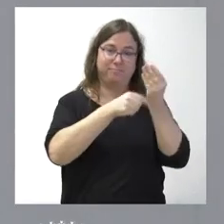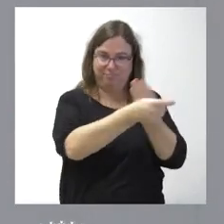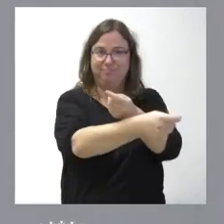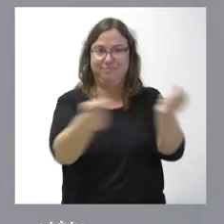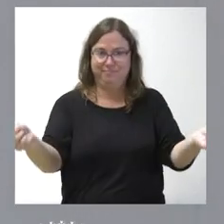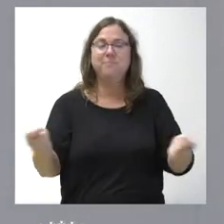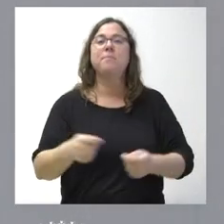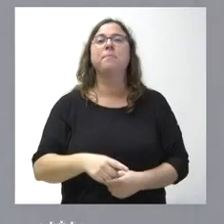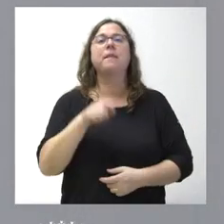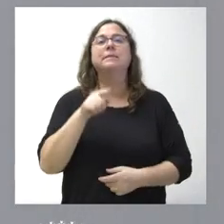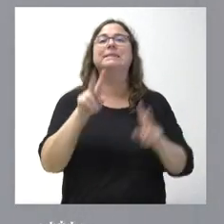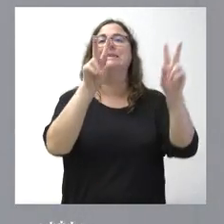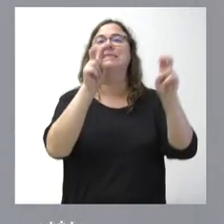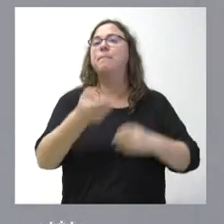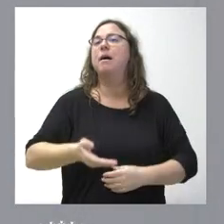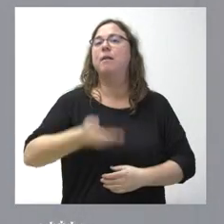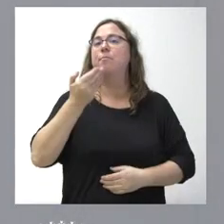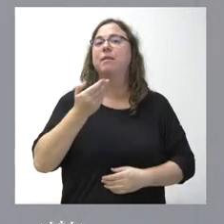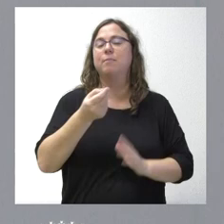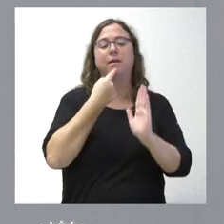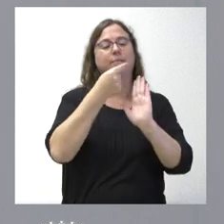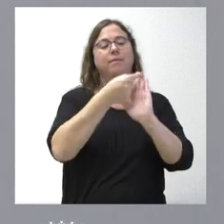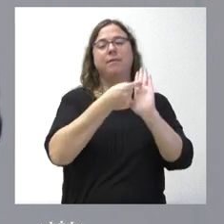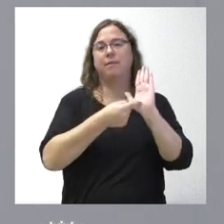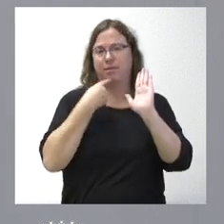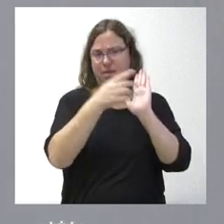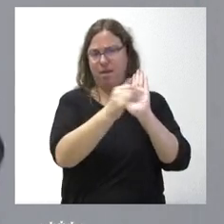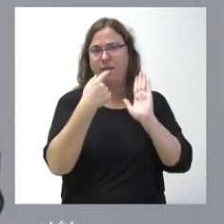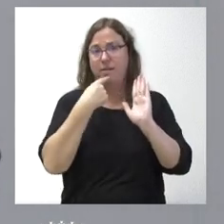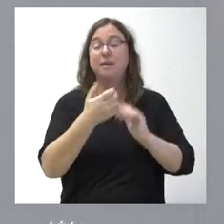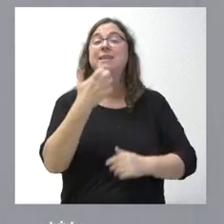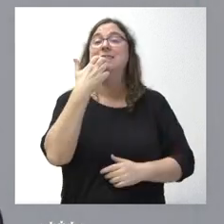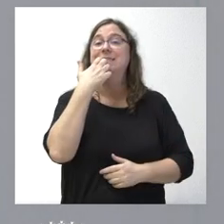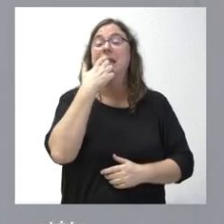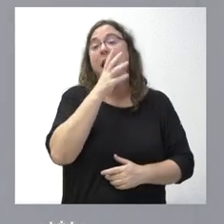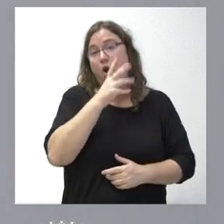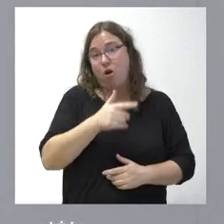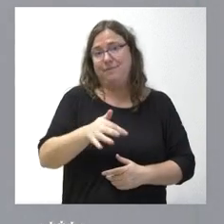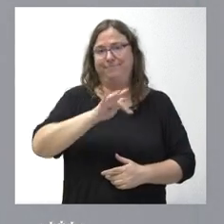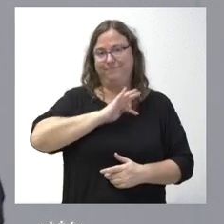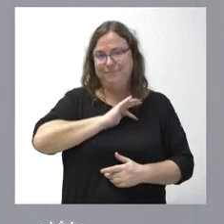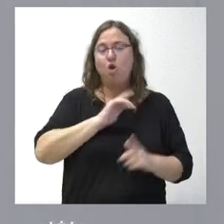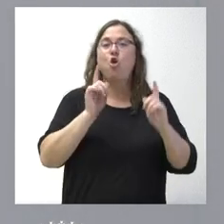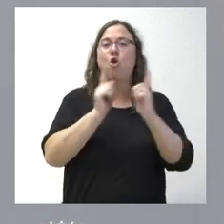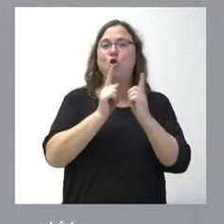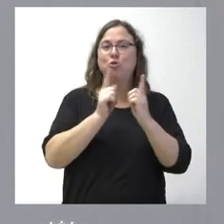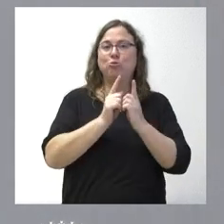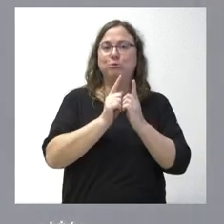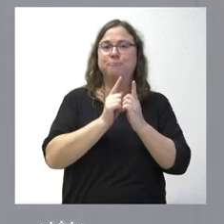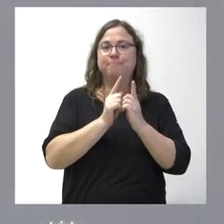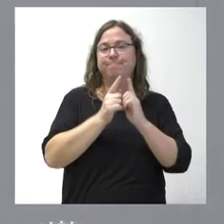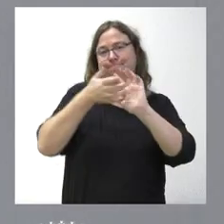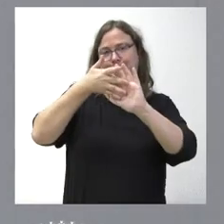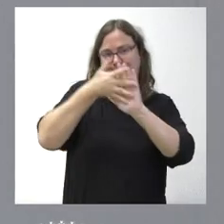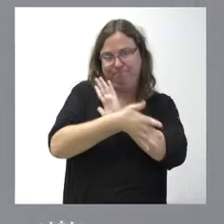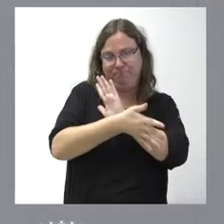principales asuntos son los que figuran en la y que siquiera brevemente paso a detallar